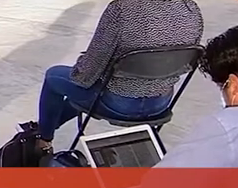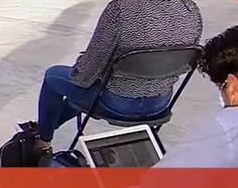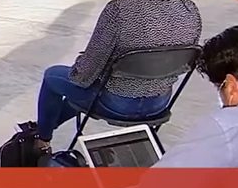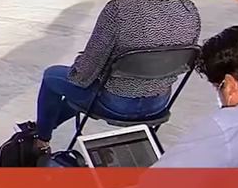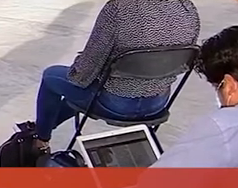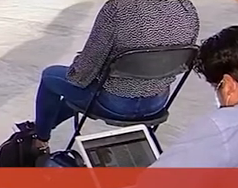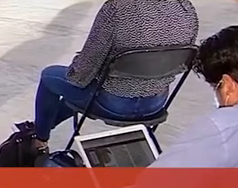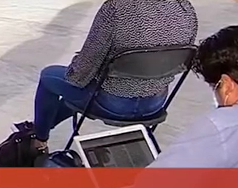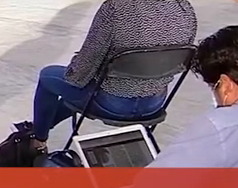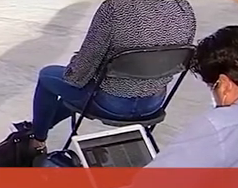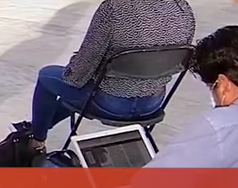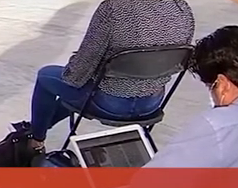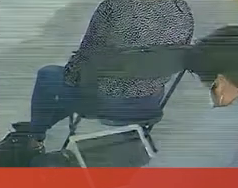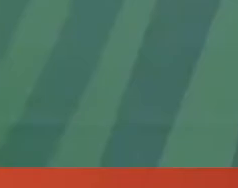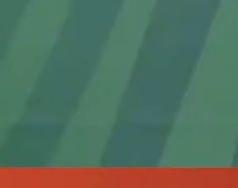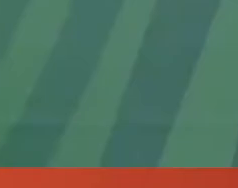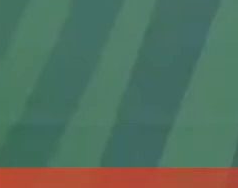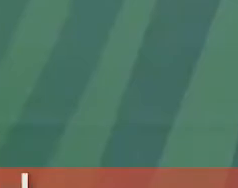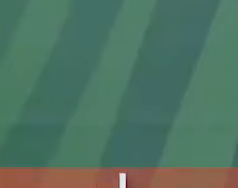denuncia.